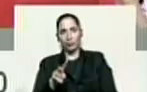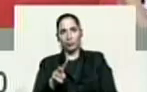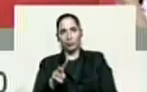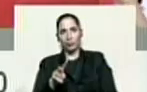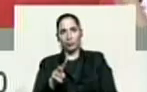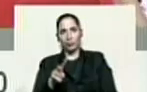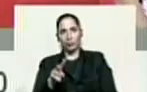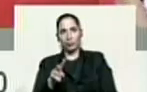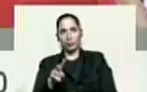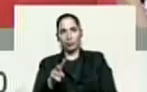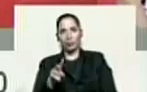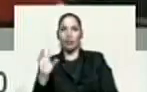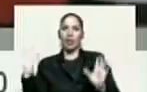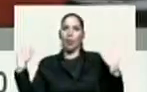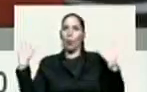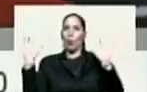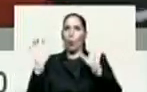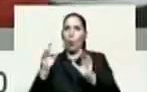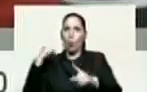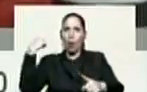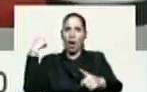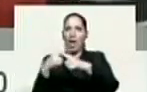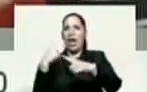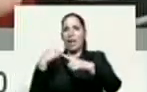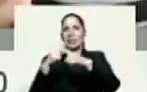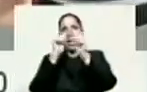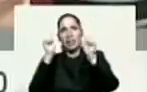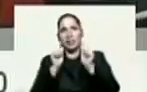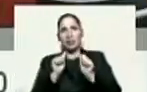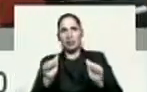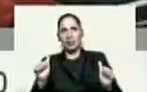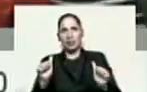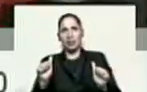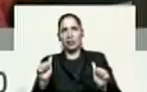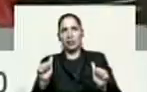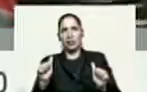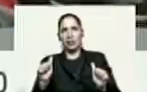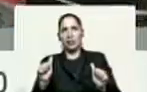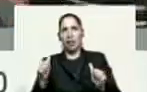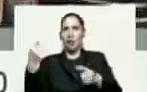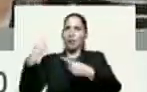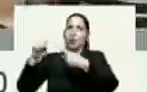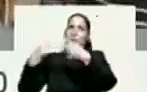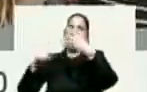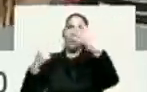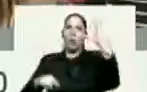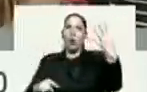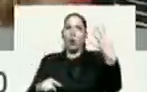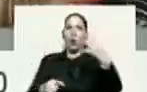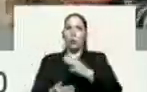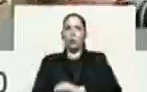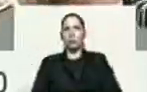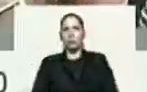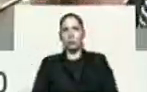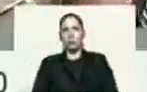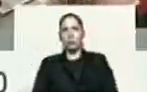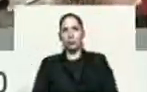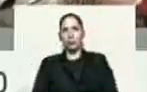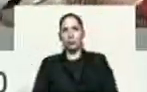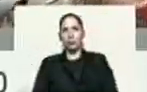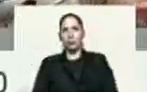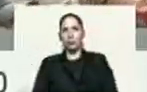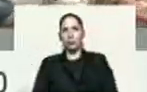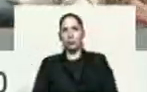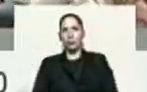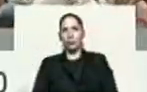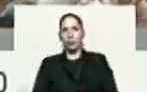de ex artistas, la gran mayoría, que están pelando bolas en otra parte del mundo, y se los